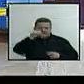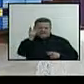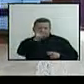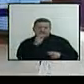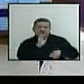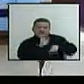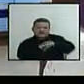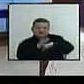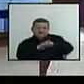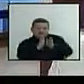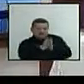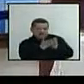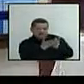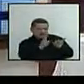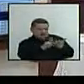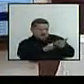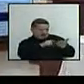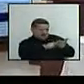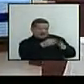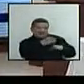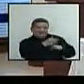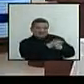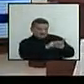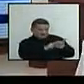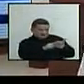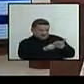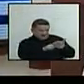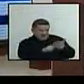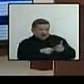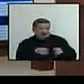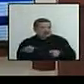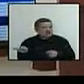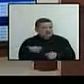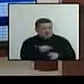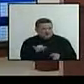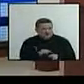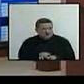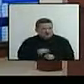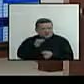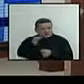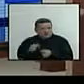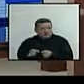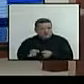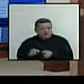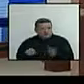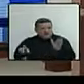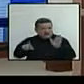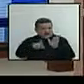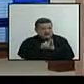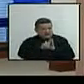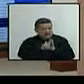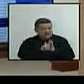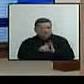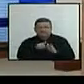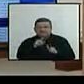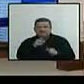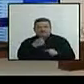escuchado. No una alianza como la del Sinaí hecha sobre una ley que no se